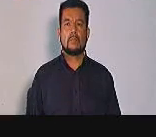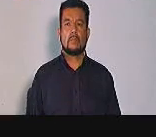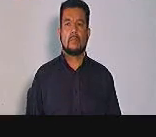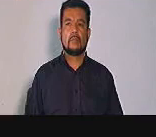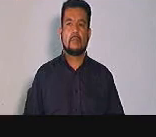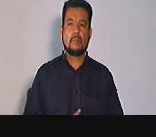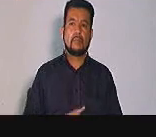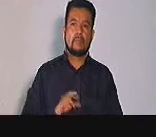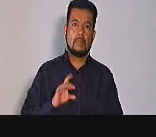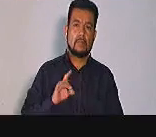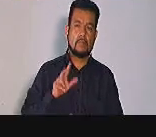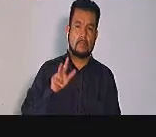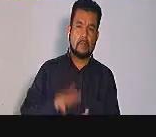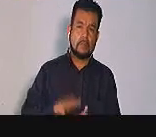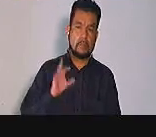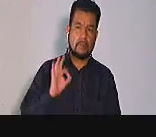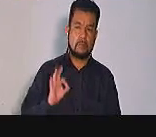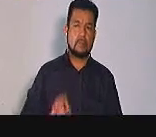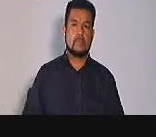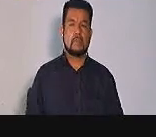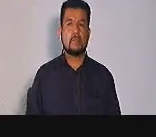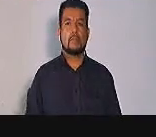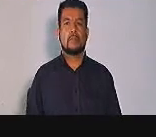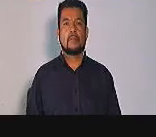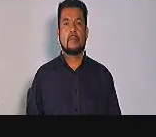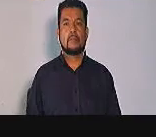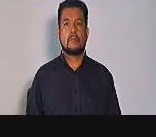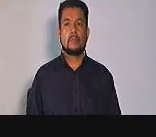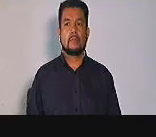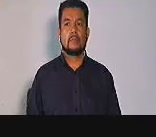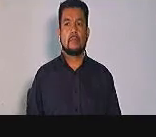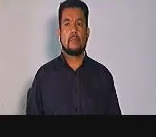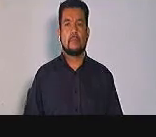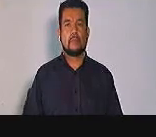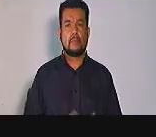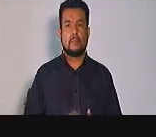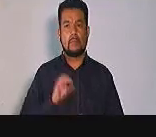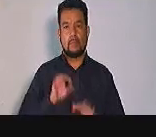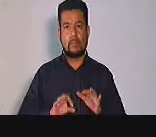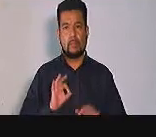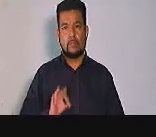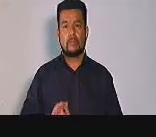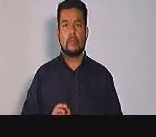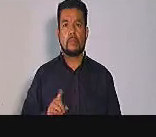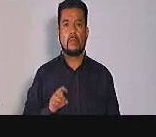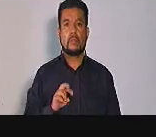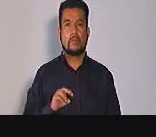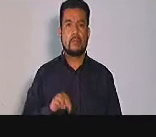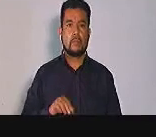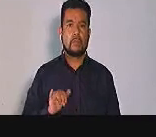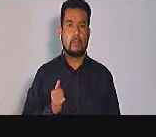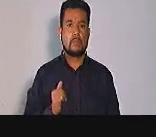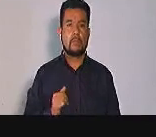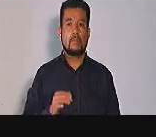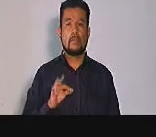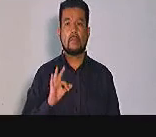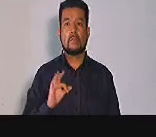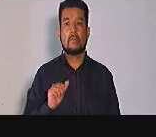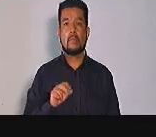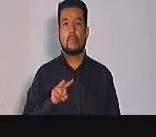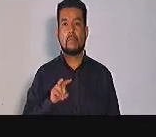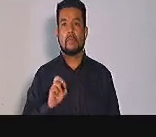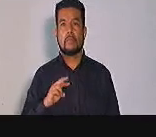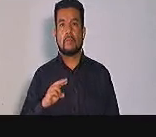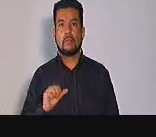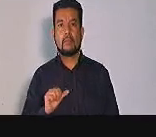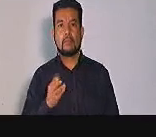Doctor Ricardo, aprobado. Aprobado, señor secretario. O sea, el Serna vota sí, copiado. Tavera Villa